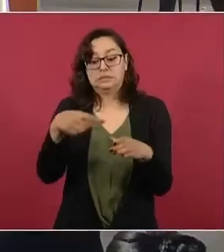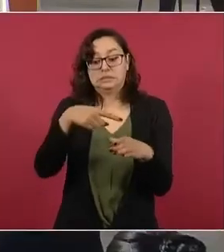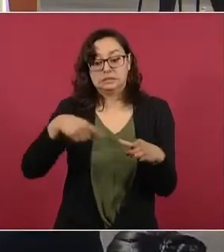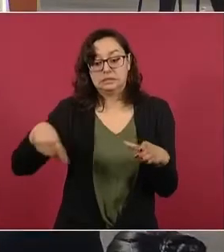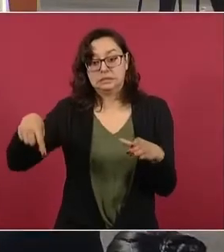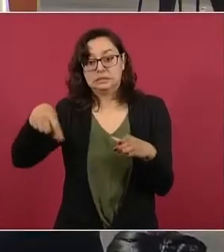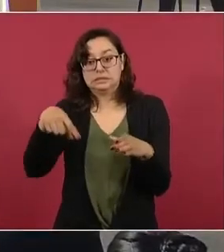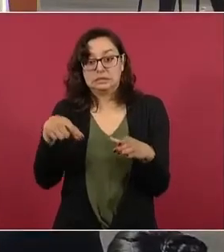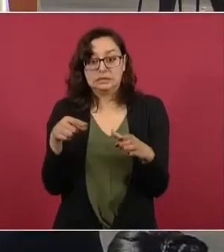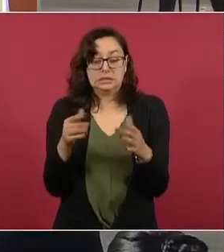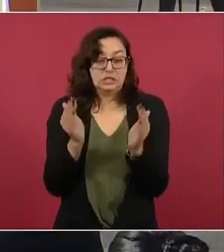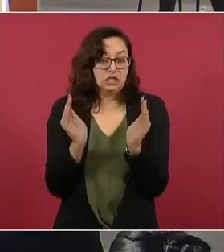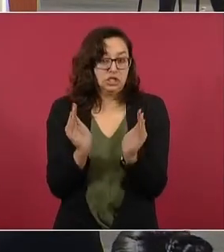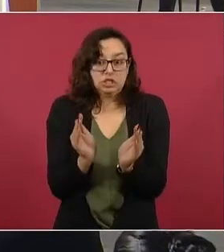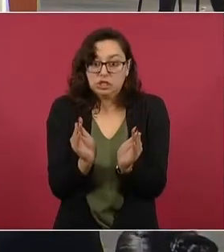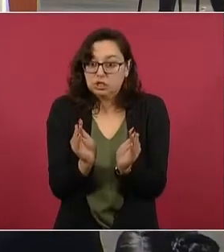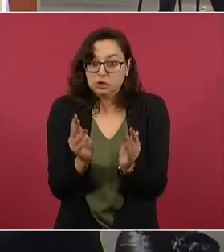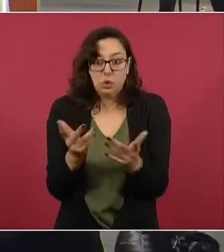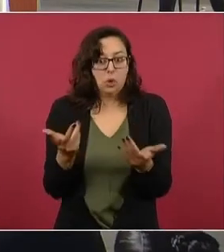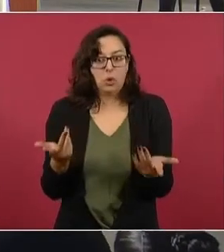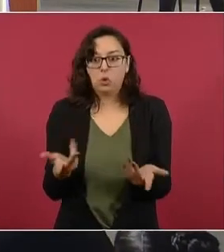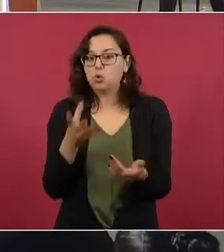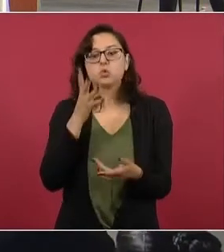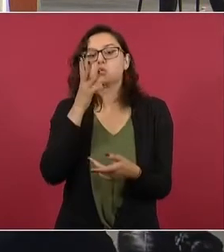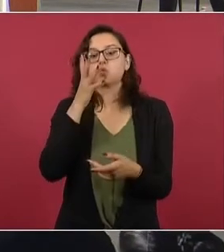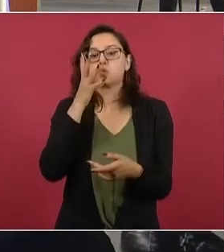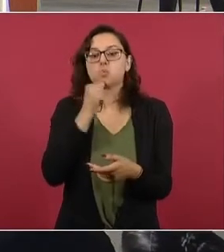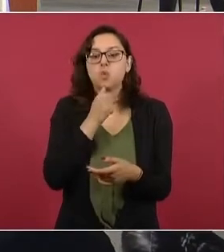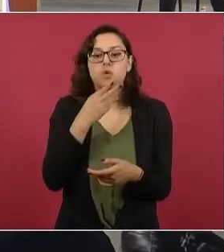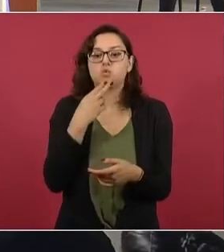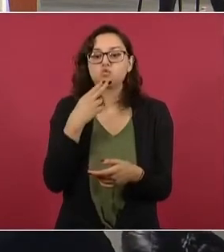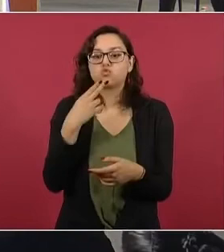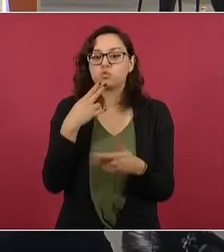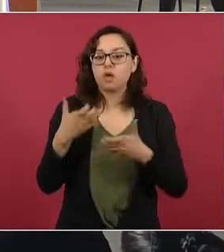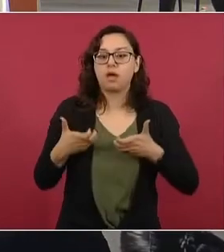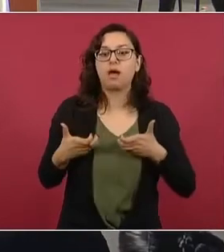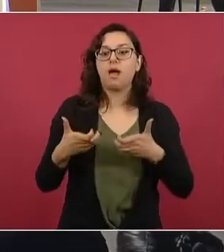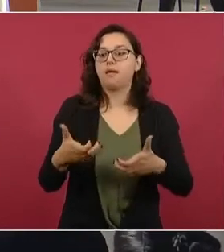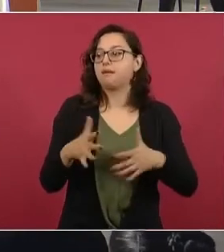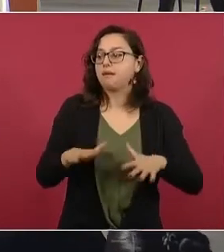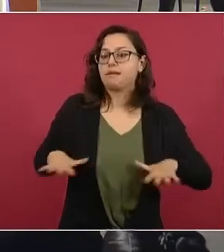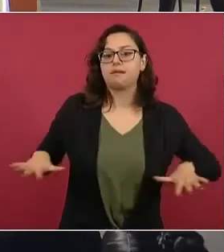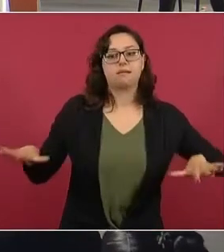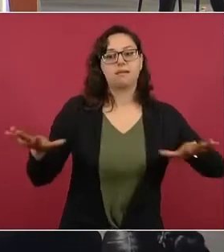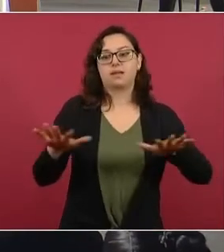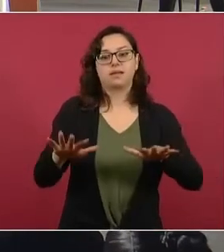como una vitrina. Me acuerdo de una novela